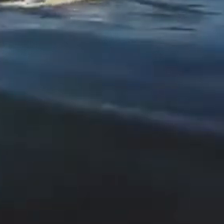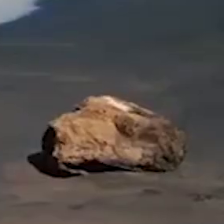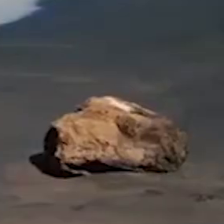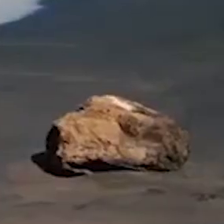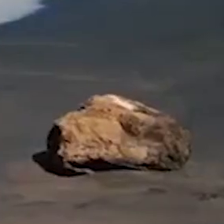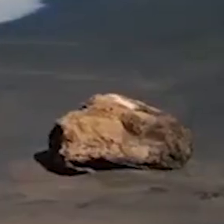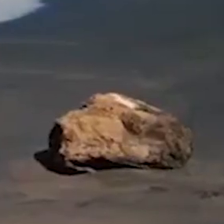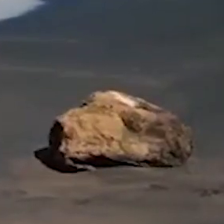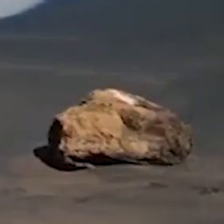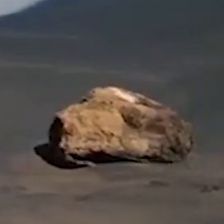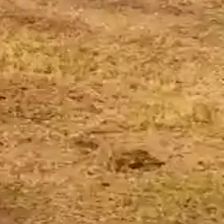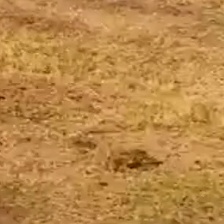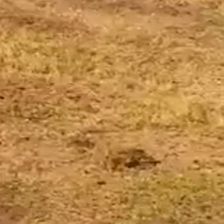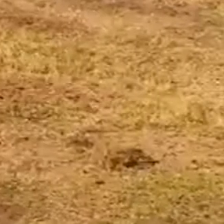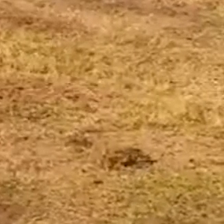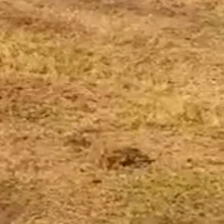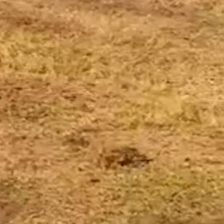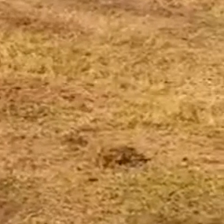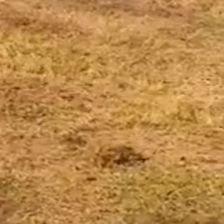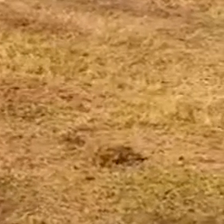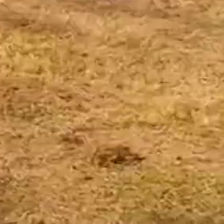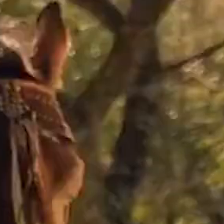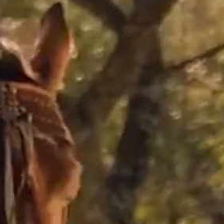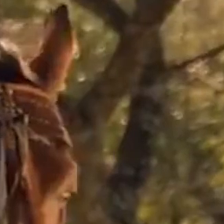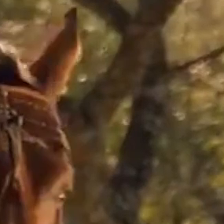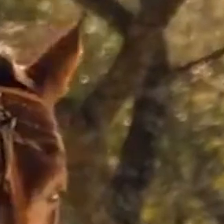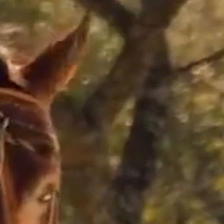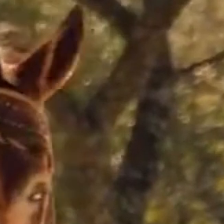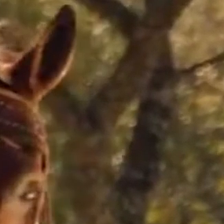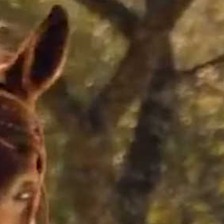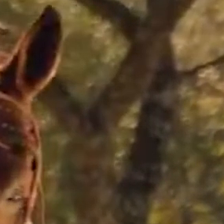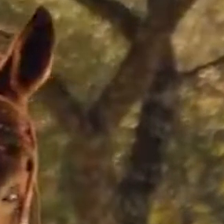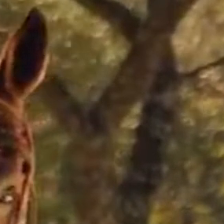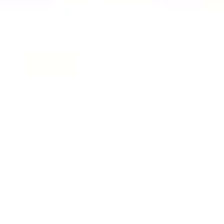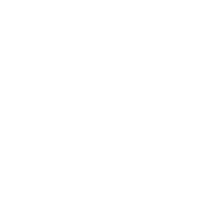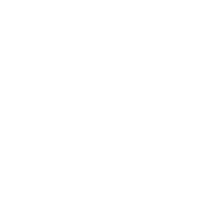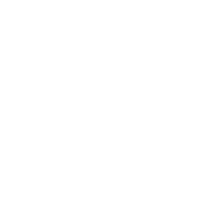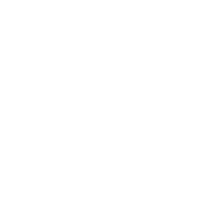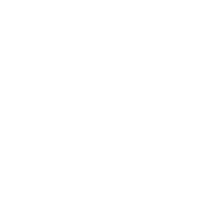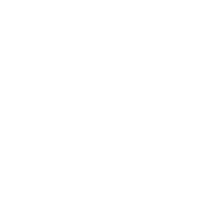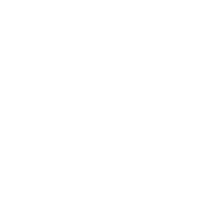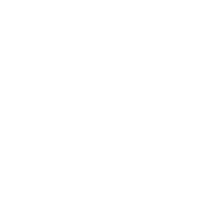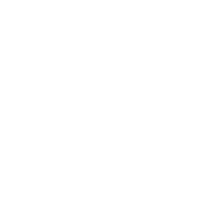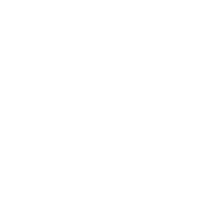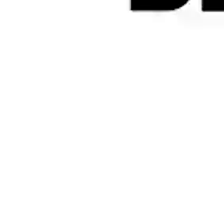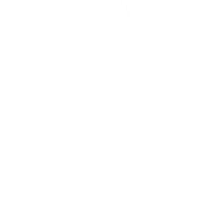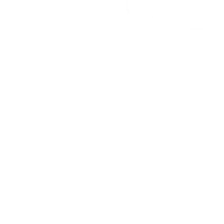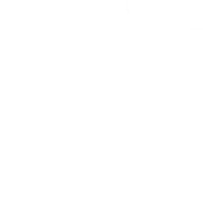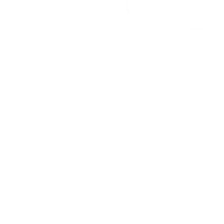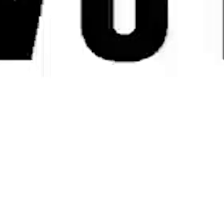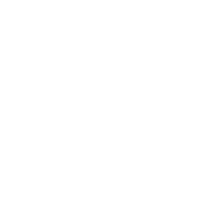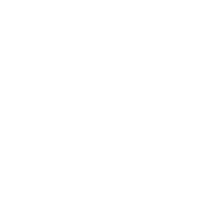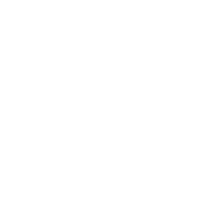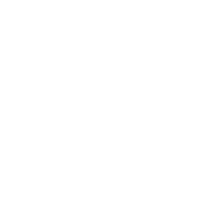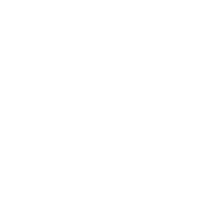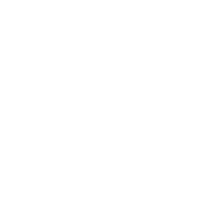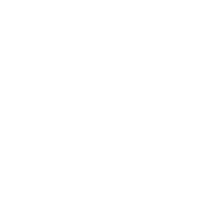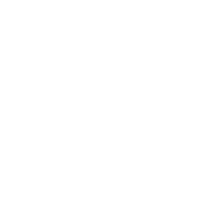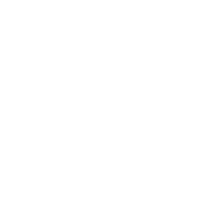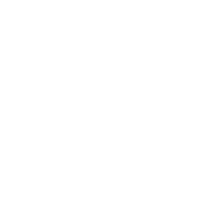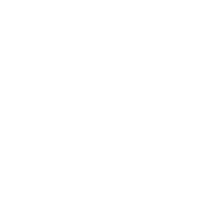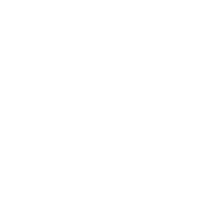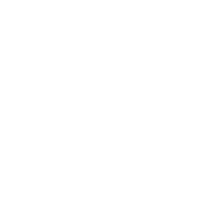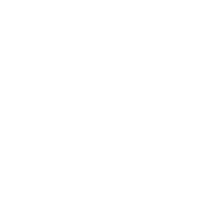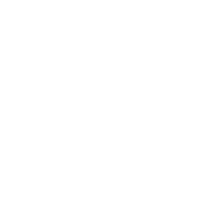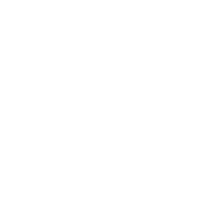en el país. Por eso esta tierra, su tierra, se ama votando. Este 1 de abril, que no le da igual, vote y ame a